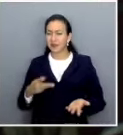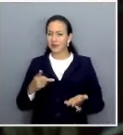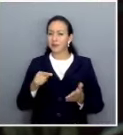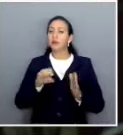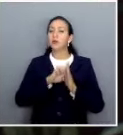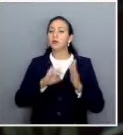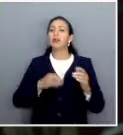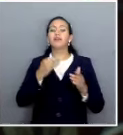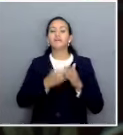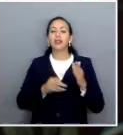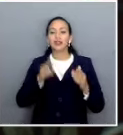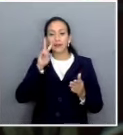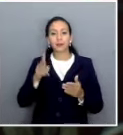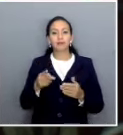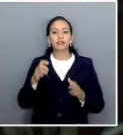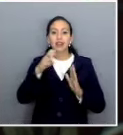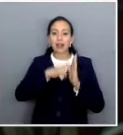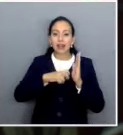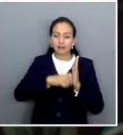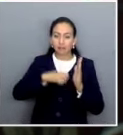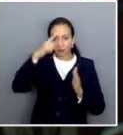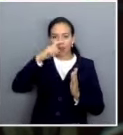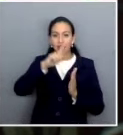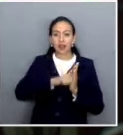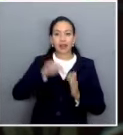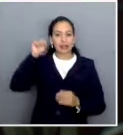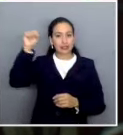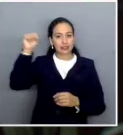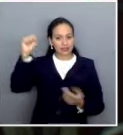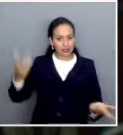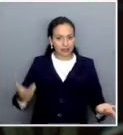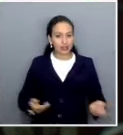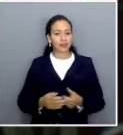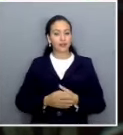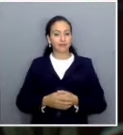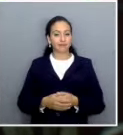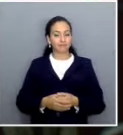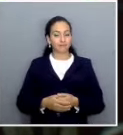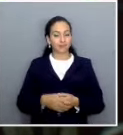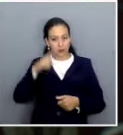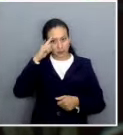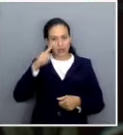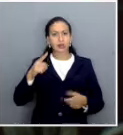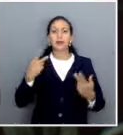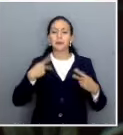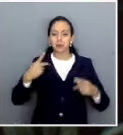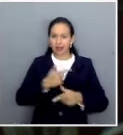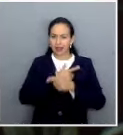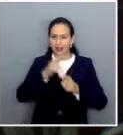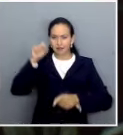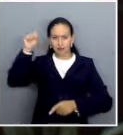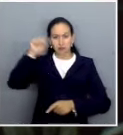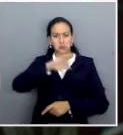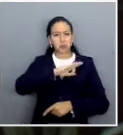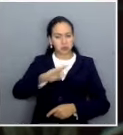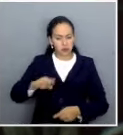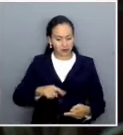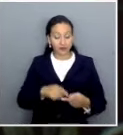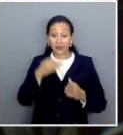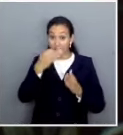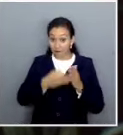sindical, ensanchar las libertades sindicales. Otra iniciativa que hay, algunas hemos